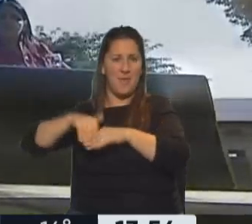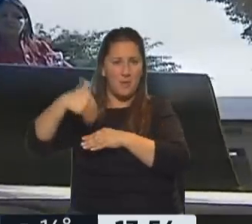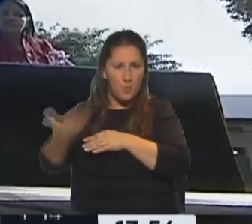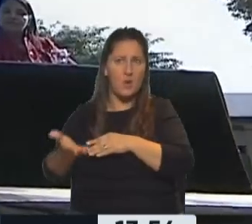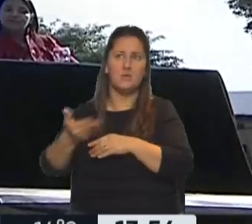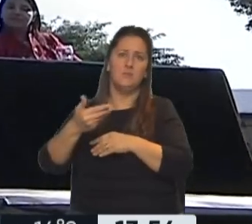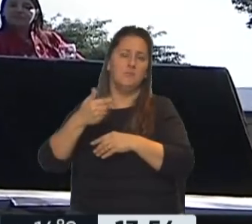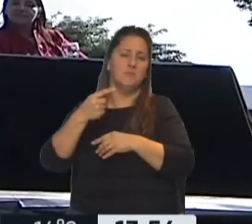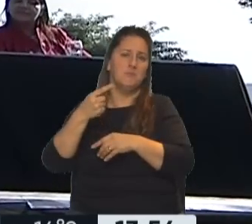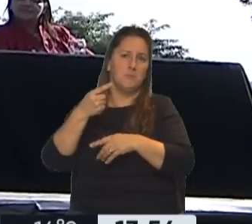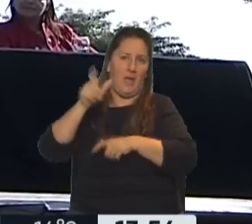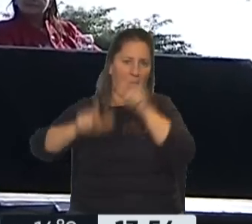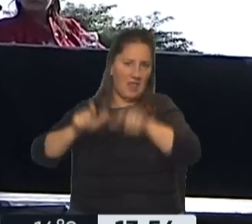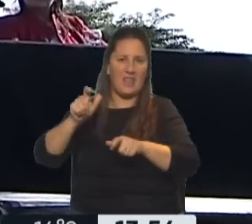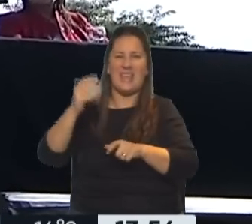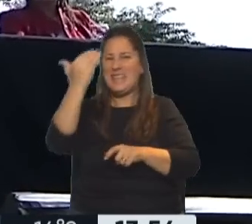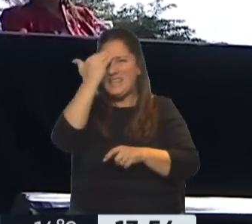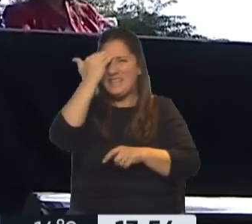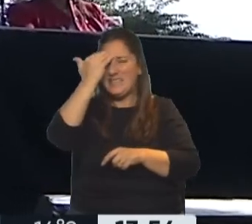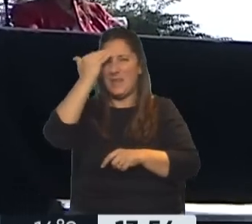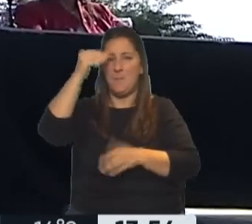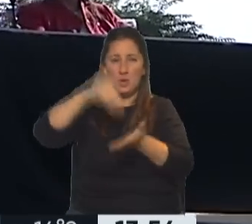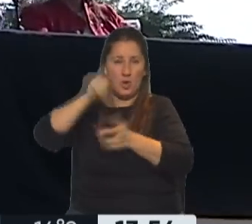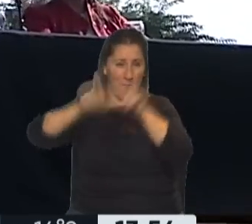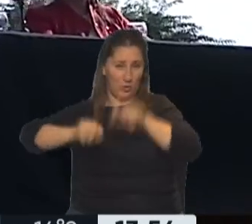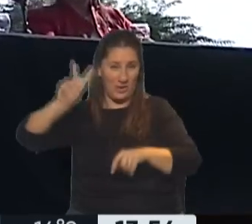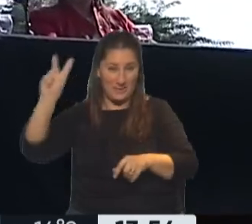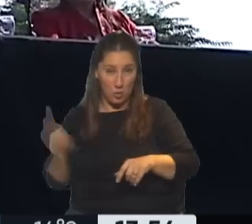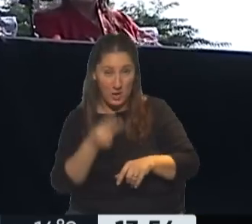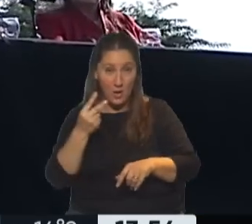llevó 15 millones de vidas,